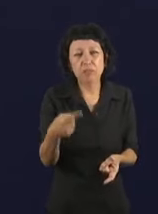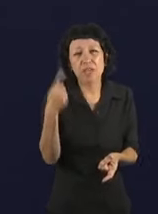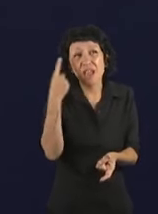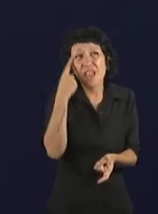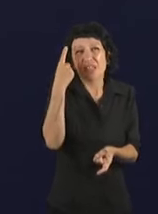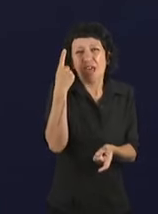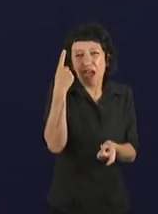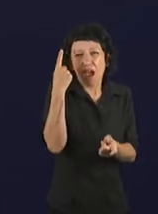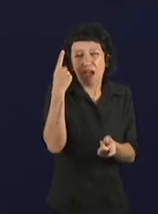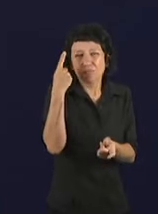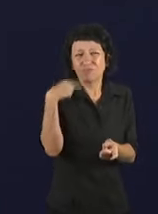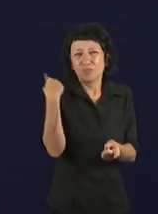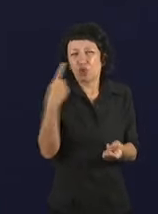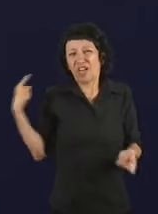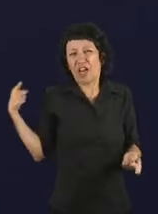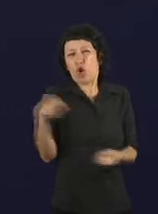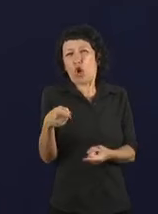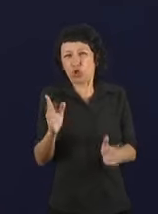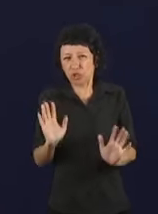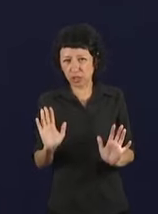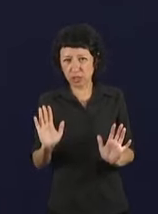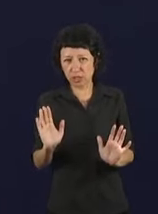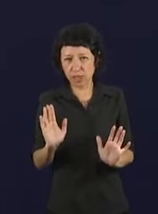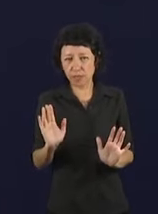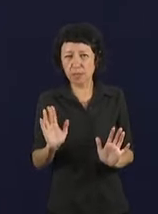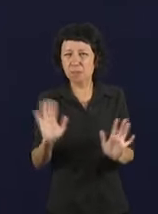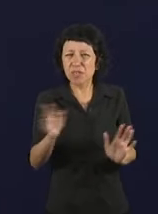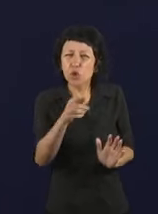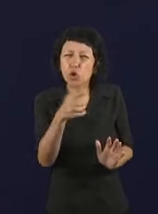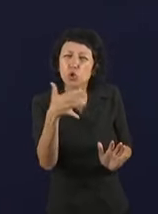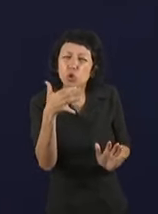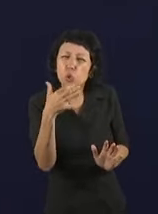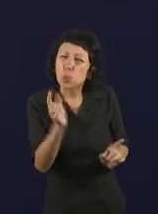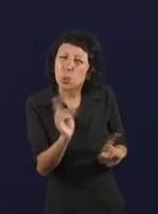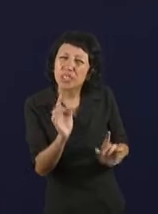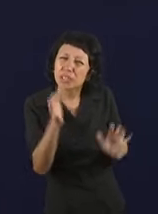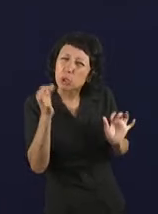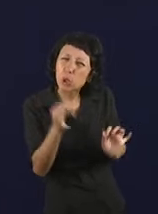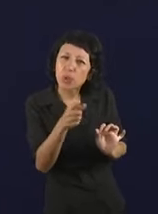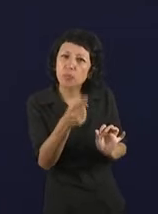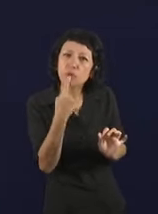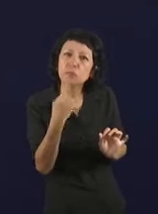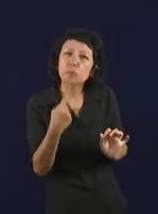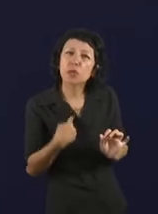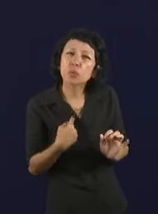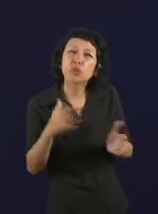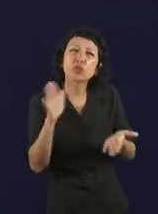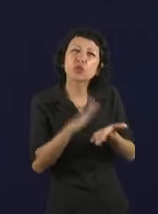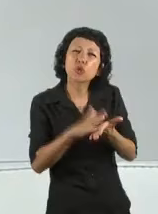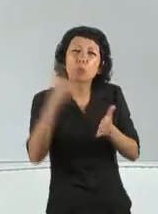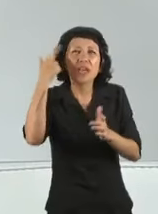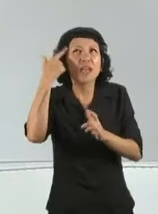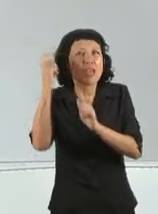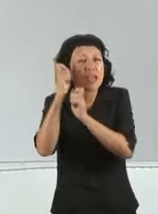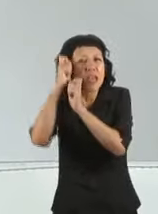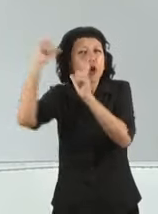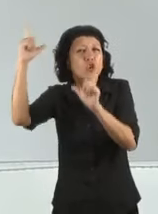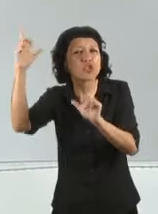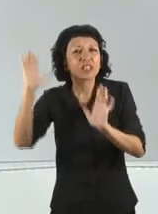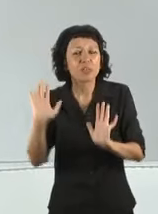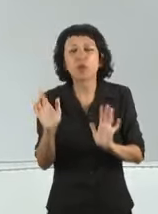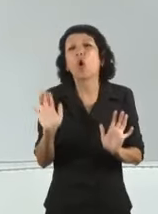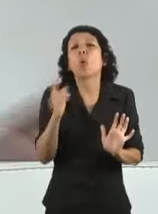en en contra eh pero no no sé bien A qué apuntaba tu pregunta con el tema del concepto no va haber al alguna